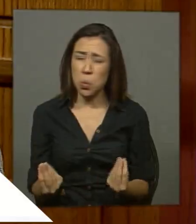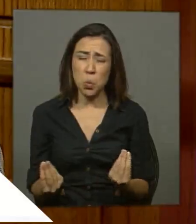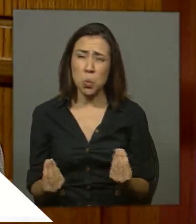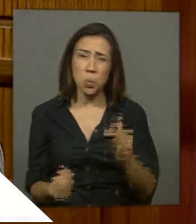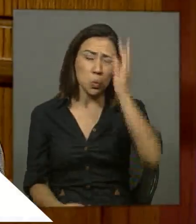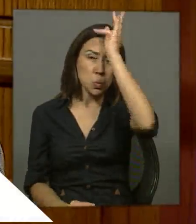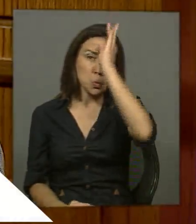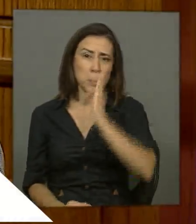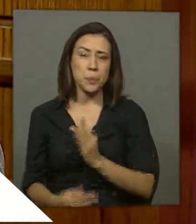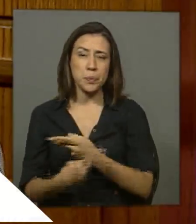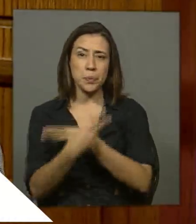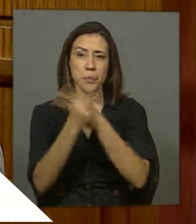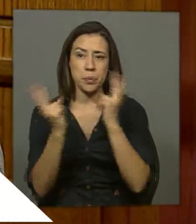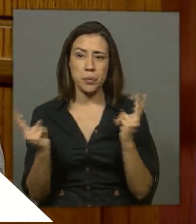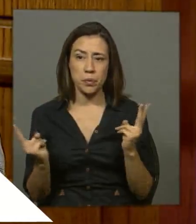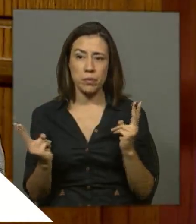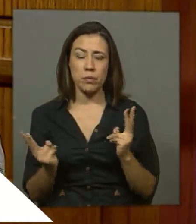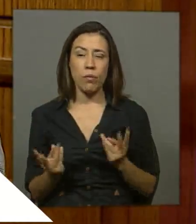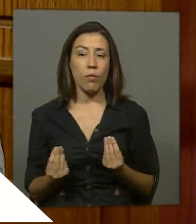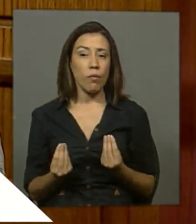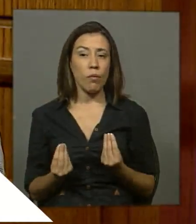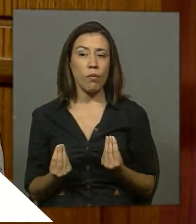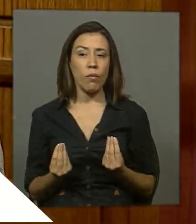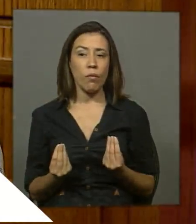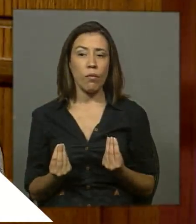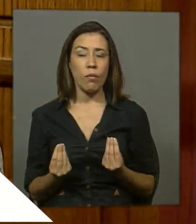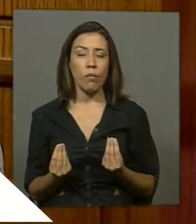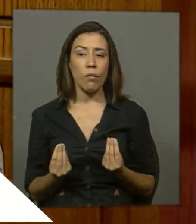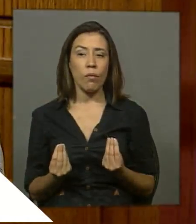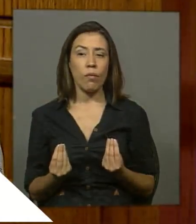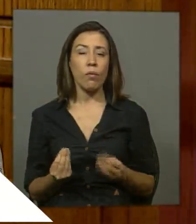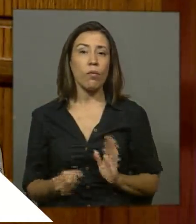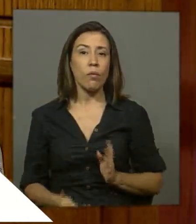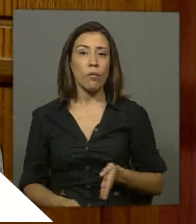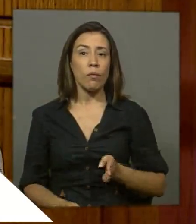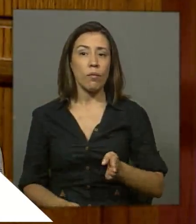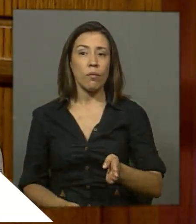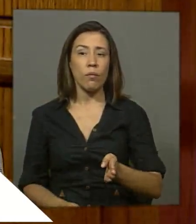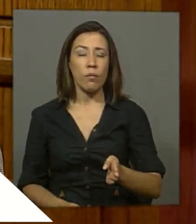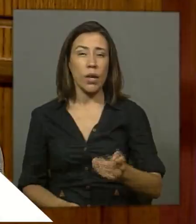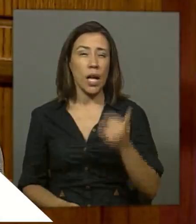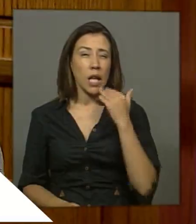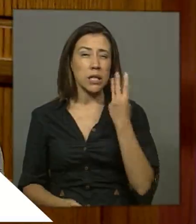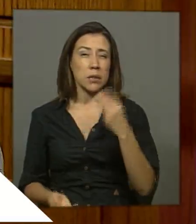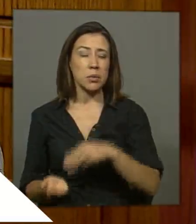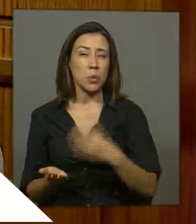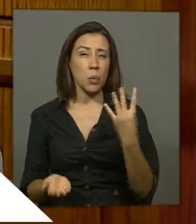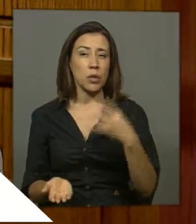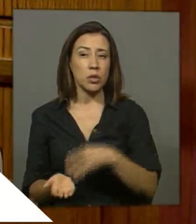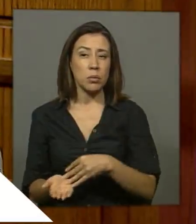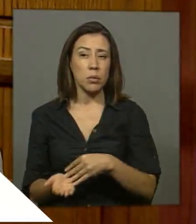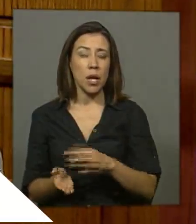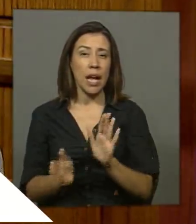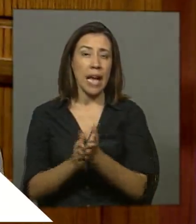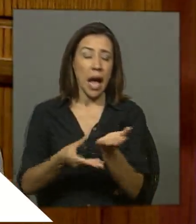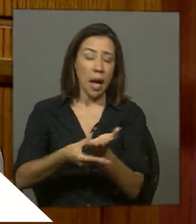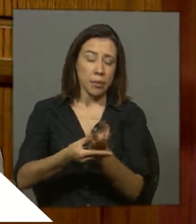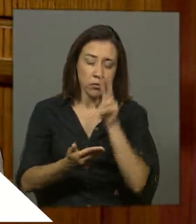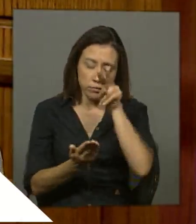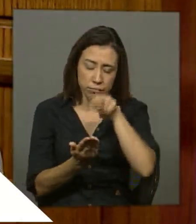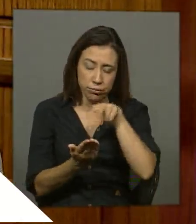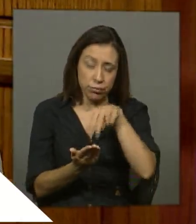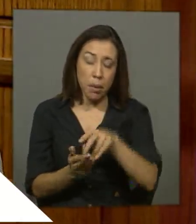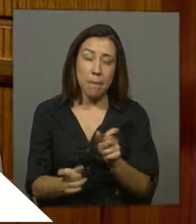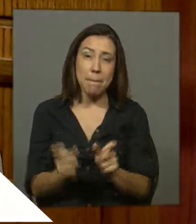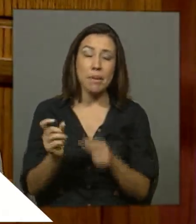de funcionarios públicos muchos de los cuales ministro todavía hay cerca de 3000 o 4,000 carpetas que se están estudiando y